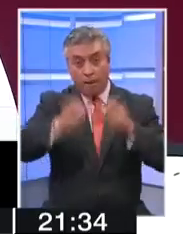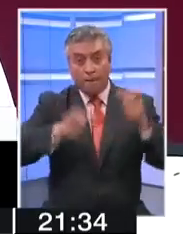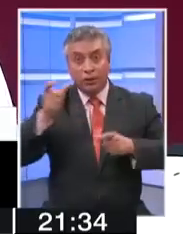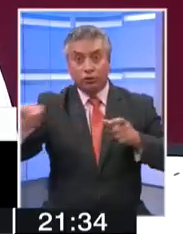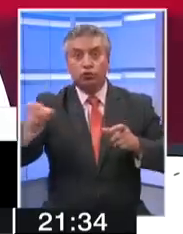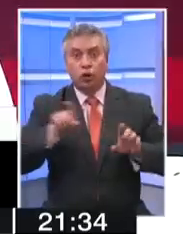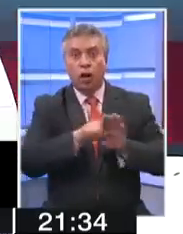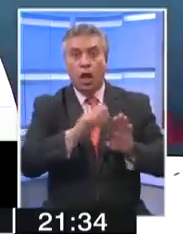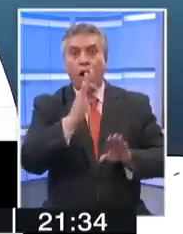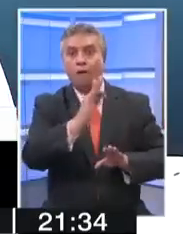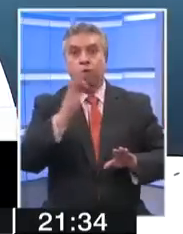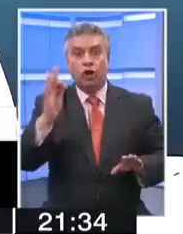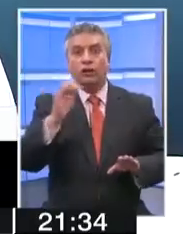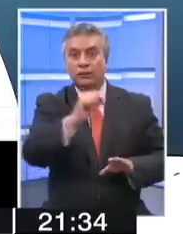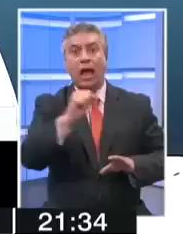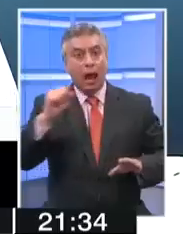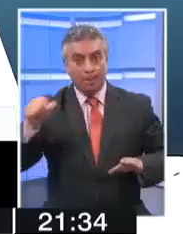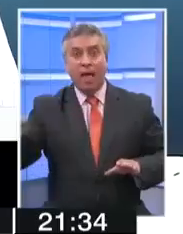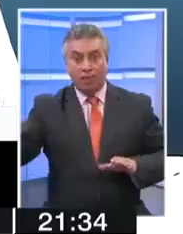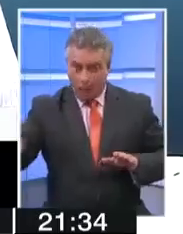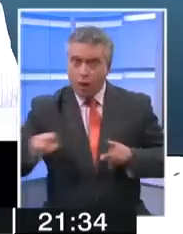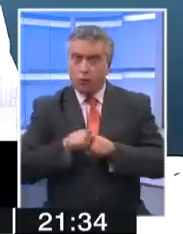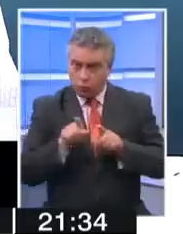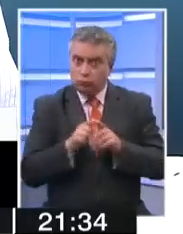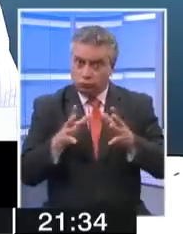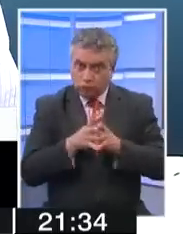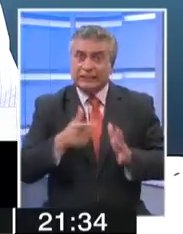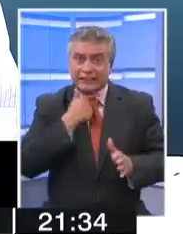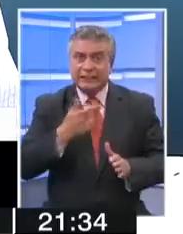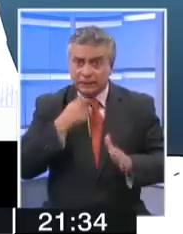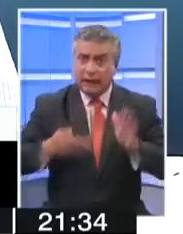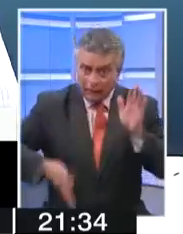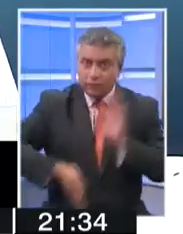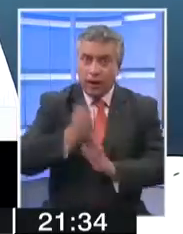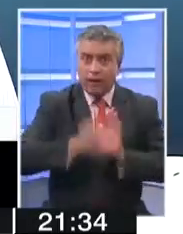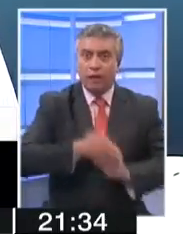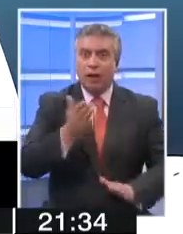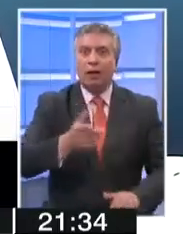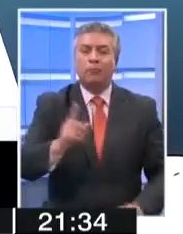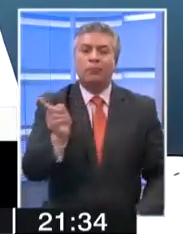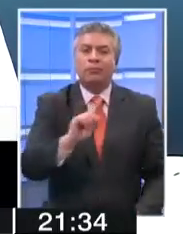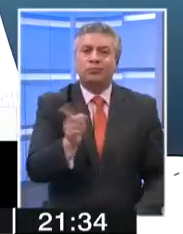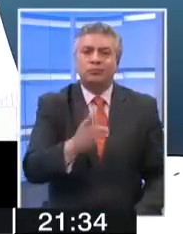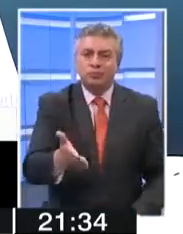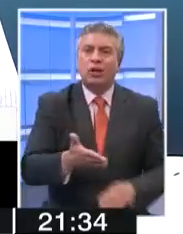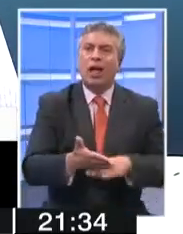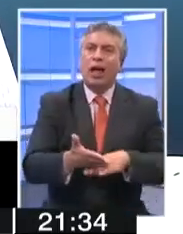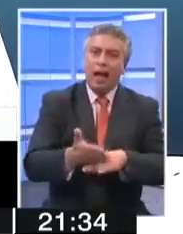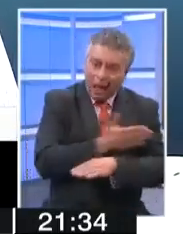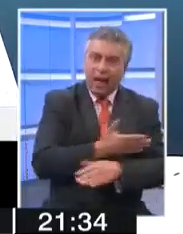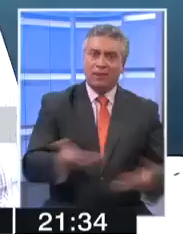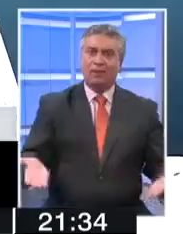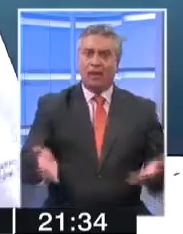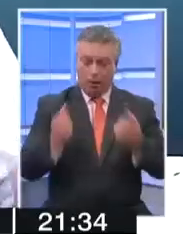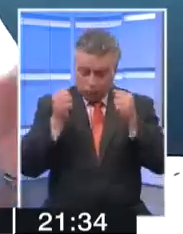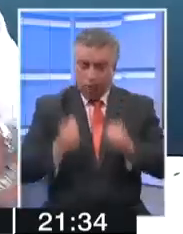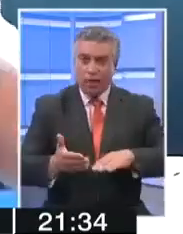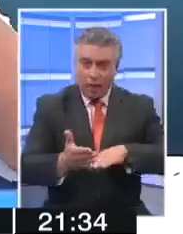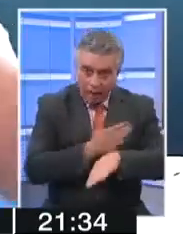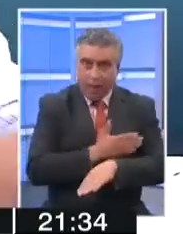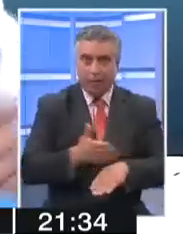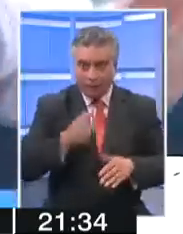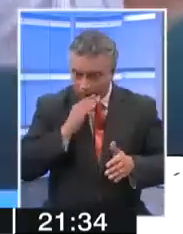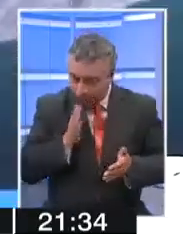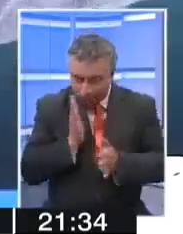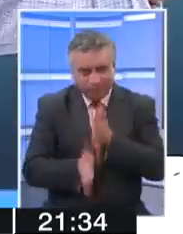Armadas, que yo sé que van con mucha voluntad, que muchos tenían las ganas de estar ahí. Entonces, ¿por qué no utilizamos la infraestructura que tenemos? Esto se pudiera evitar ocupando